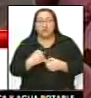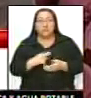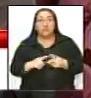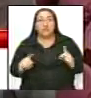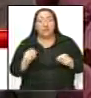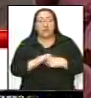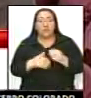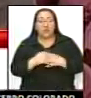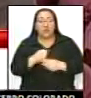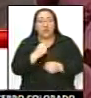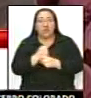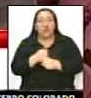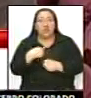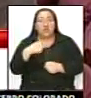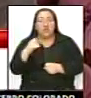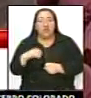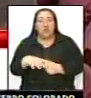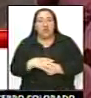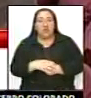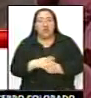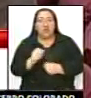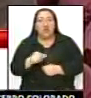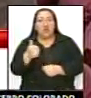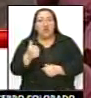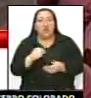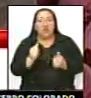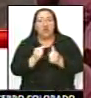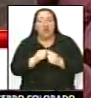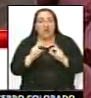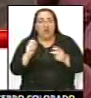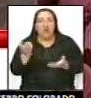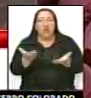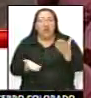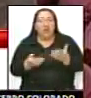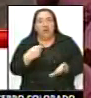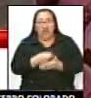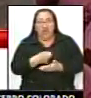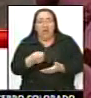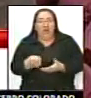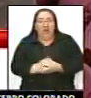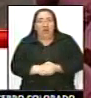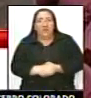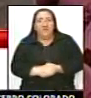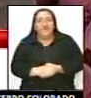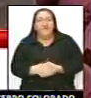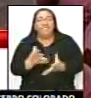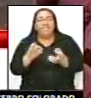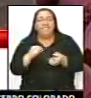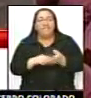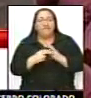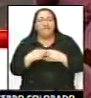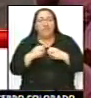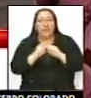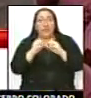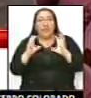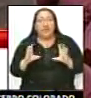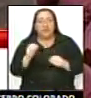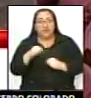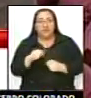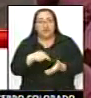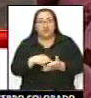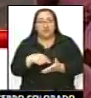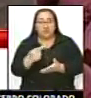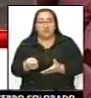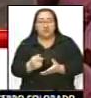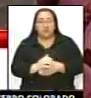hacia los programas sociales. Y lo otro, que es en el tema de la balanza de pagos, en ahí también quisiéramos que se nos aclare de que si este